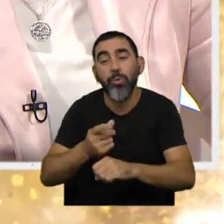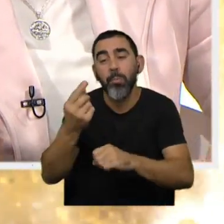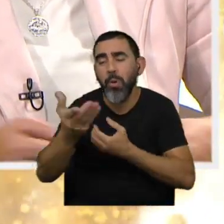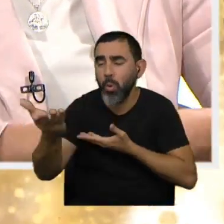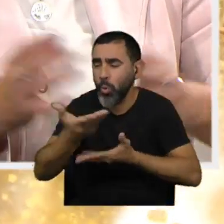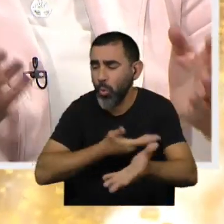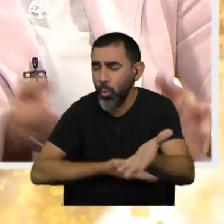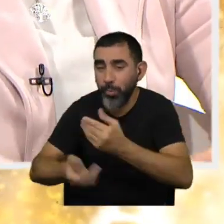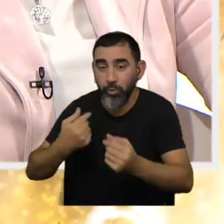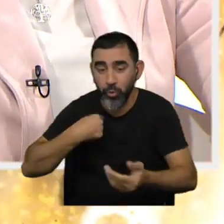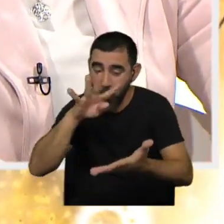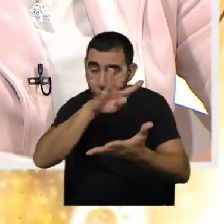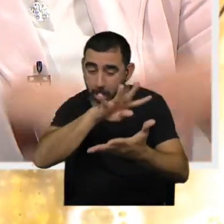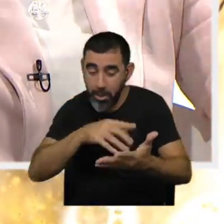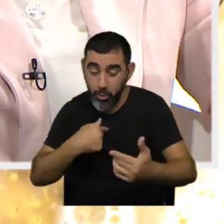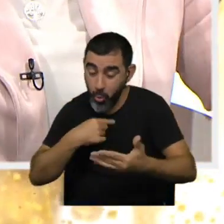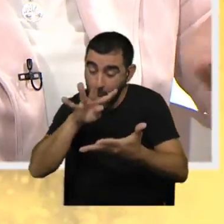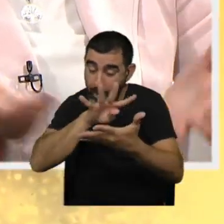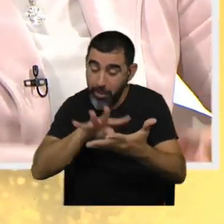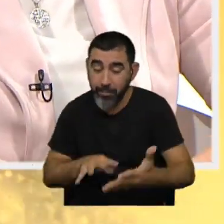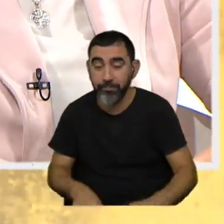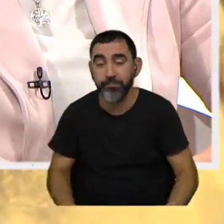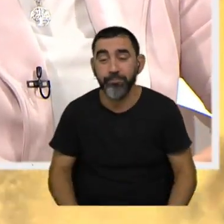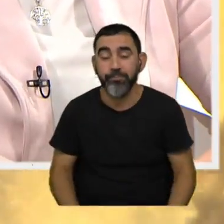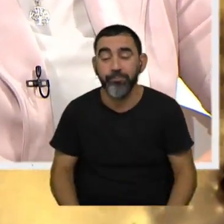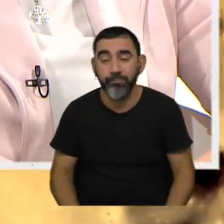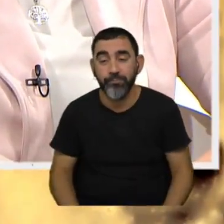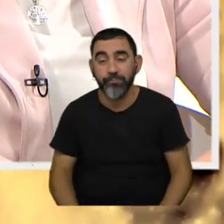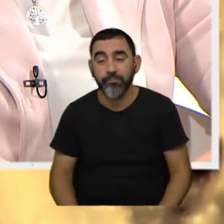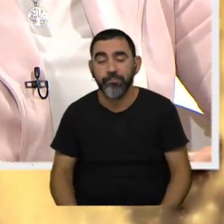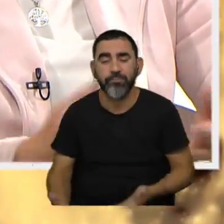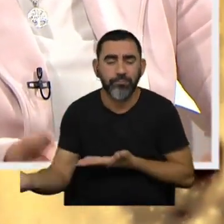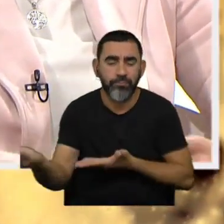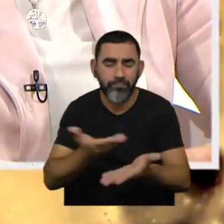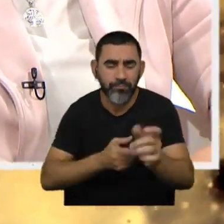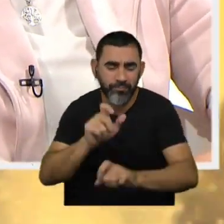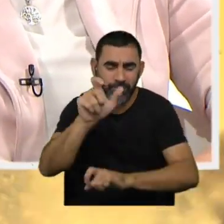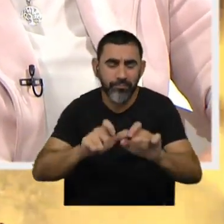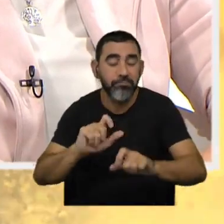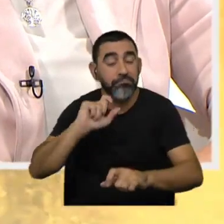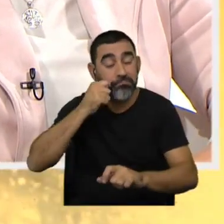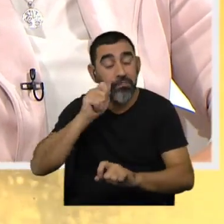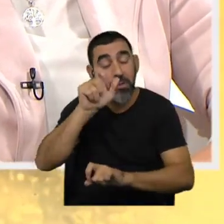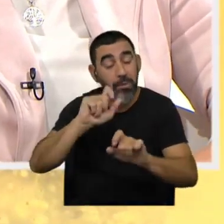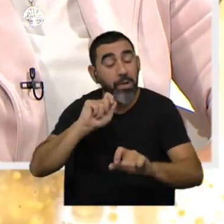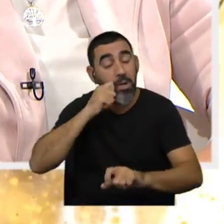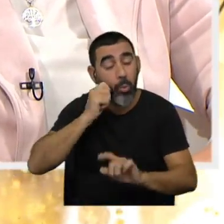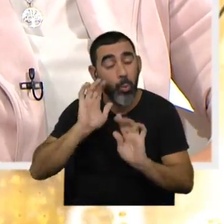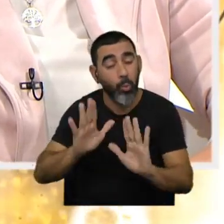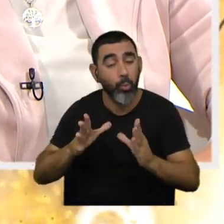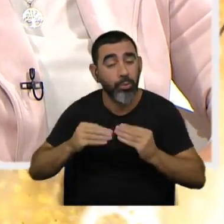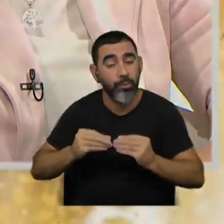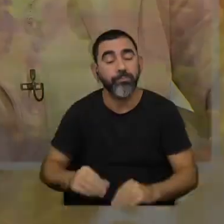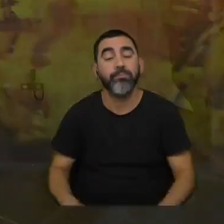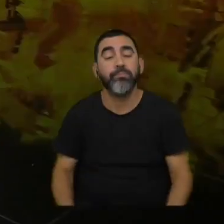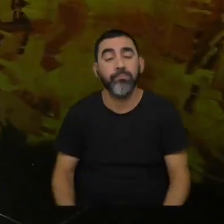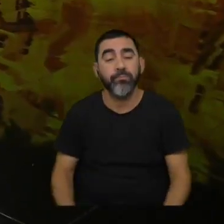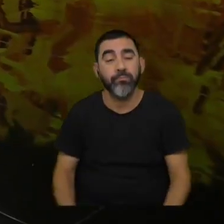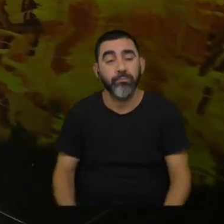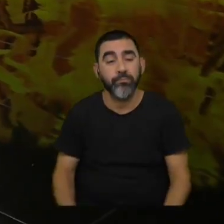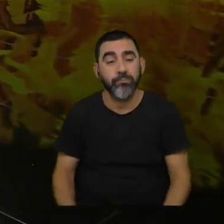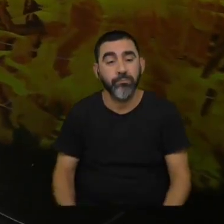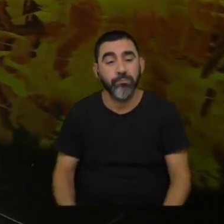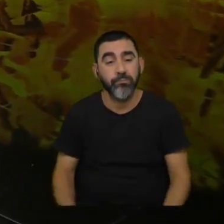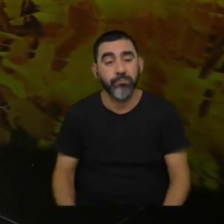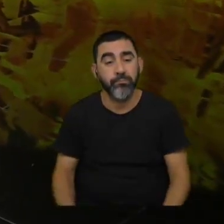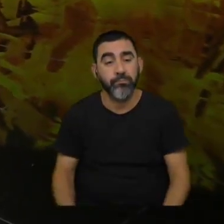compartiendo. Yo me lo leí entero, está claro. Lo compartimos con diferentes públicos y sí, ha tenido una muy buena recepción. Bueno, quiero decir, antes